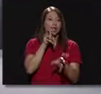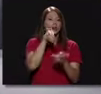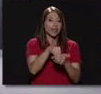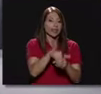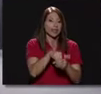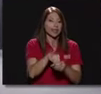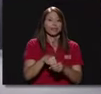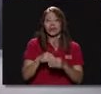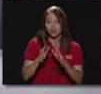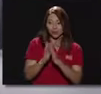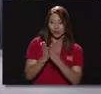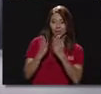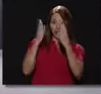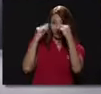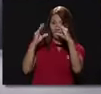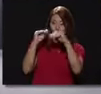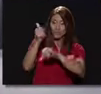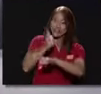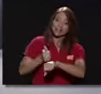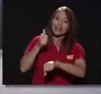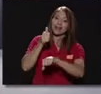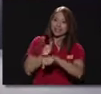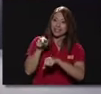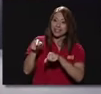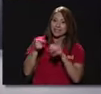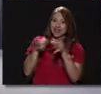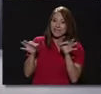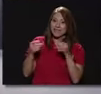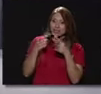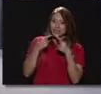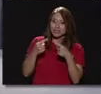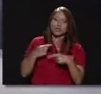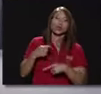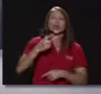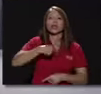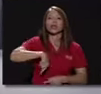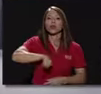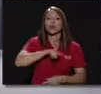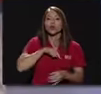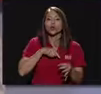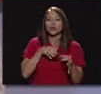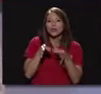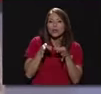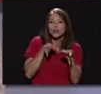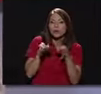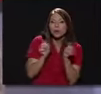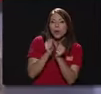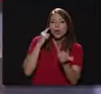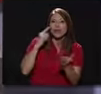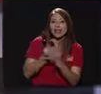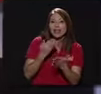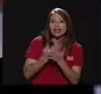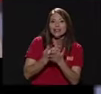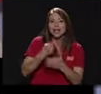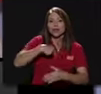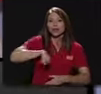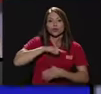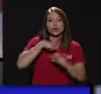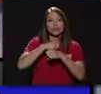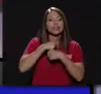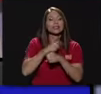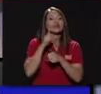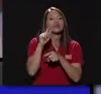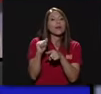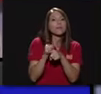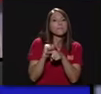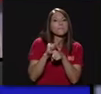efectivamente el informe establece esa afirmación y nosotros argumentamos eso con evidencia. Hicimos un